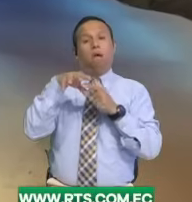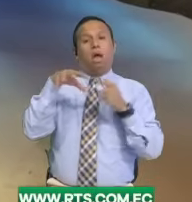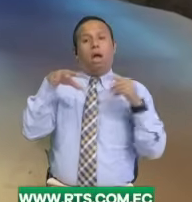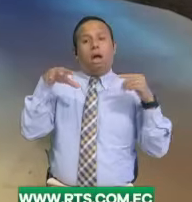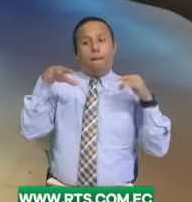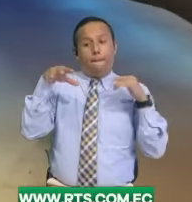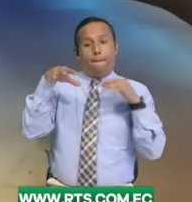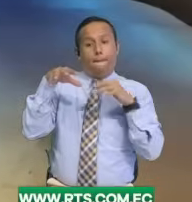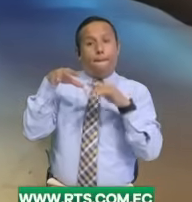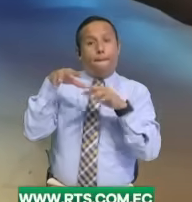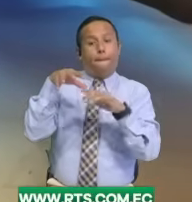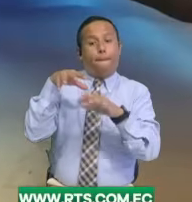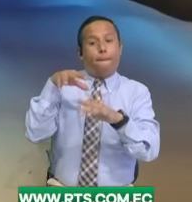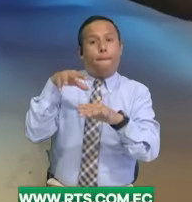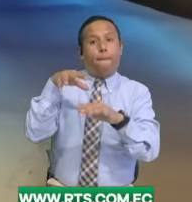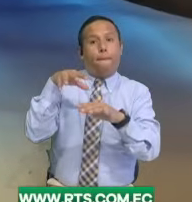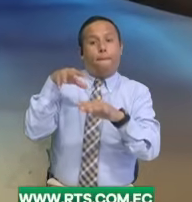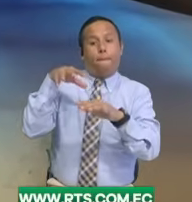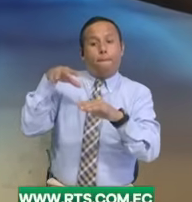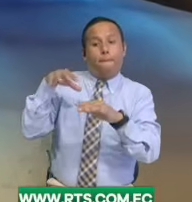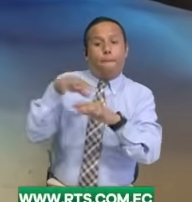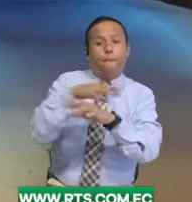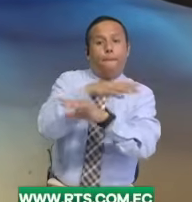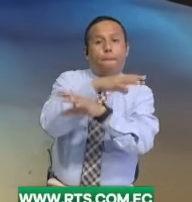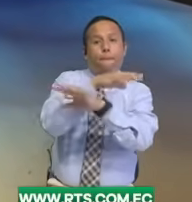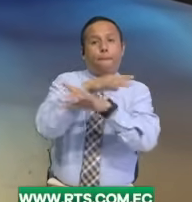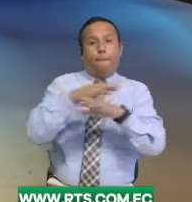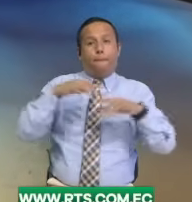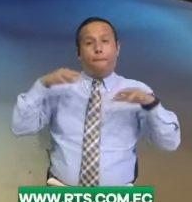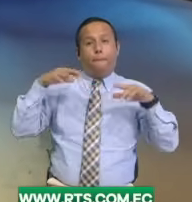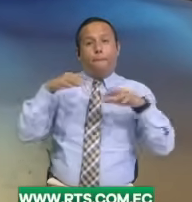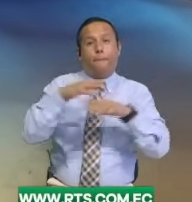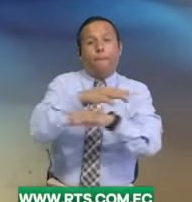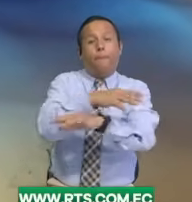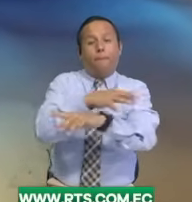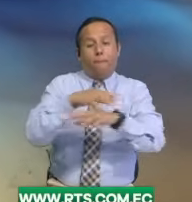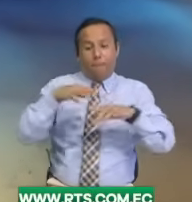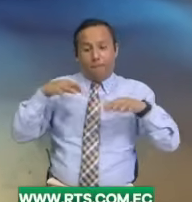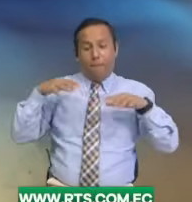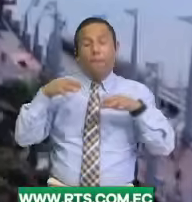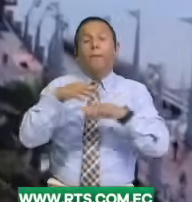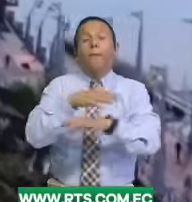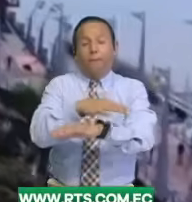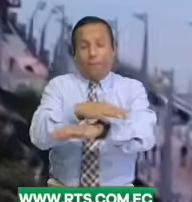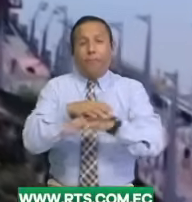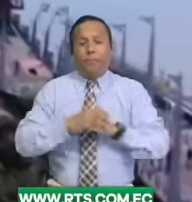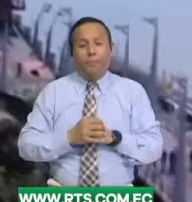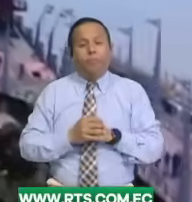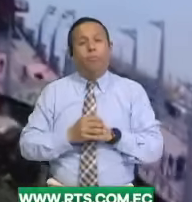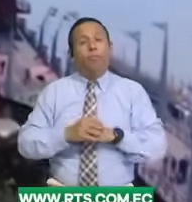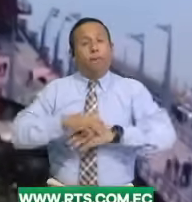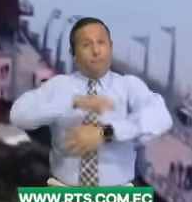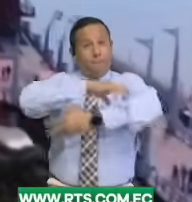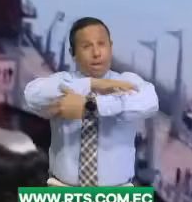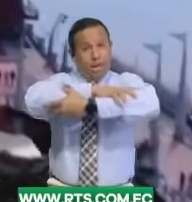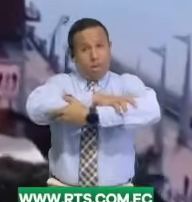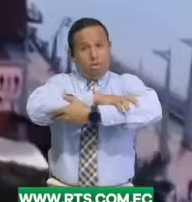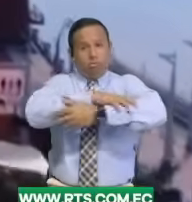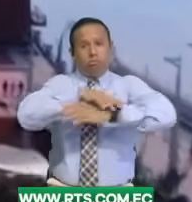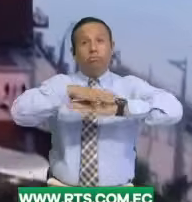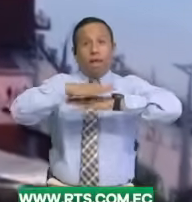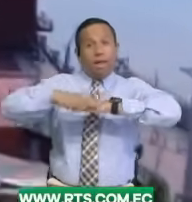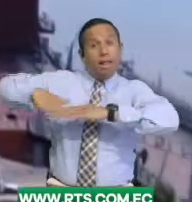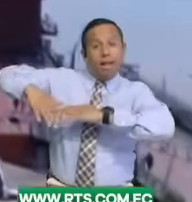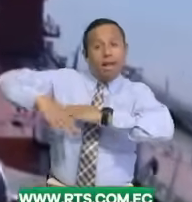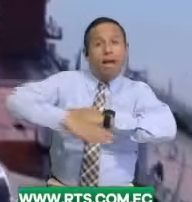agua entra y cambia la dirección del flujo de agua. Desde el malecón se puede